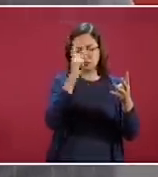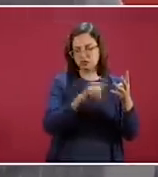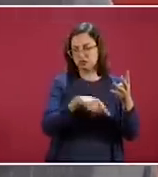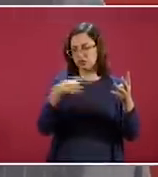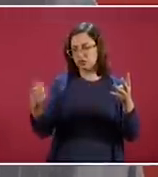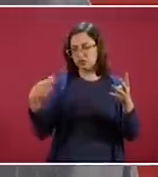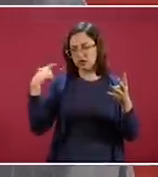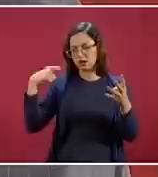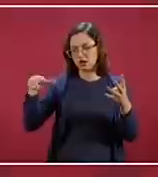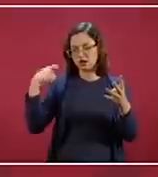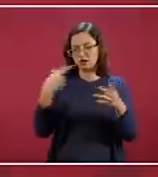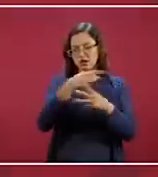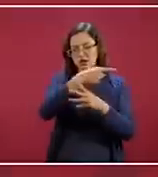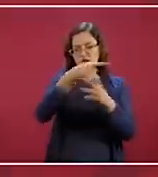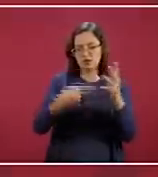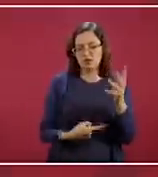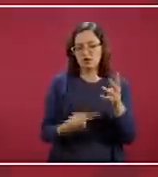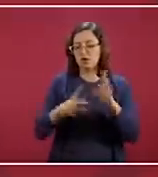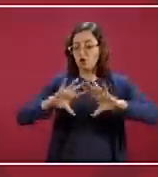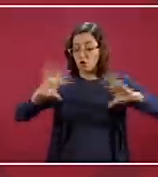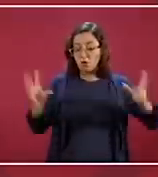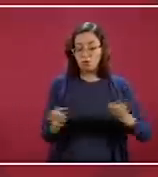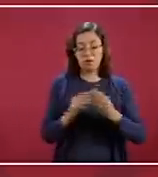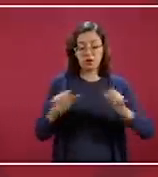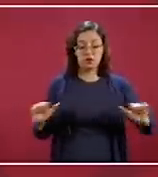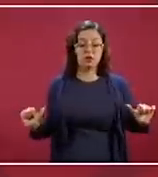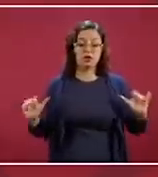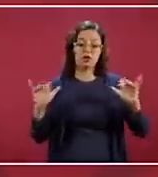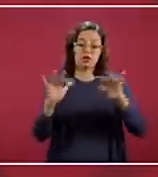Querétaro, tenemos un despliegue de